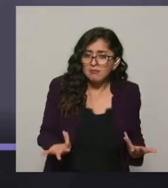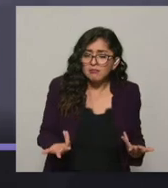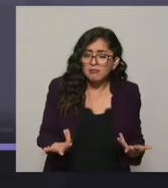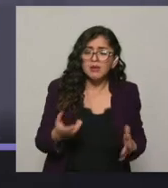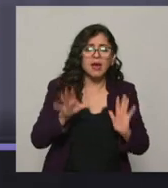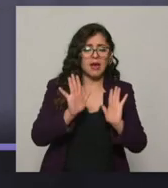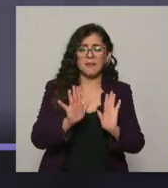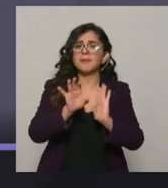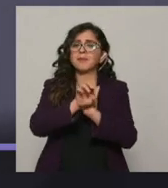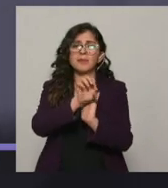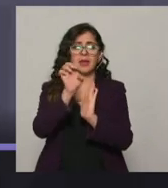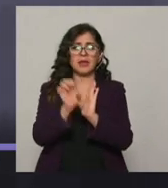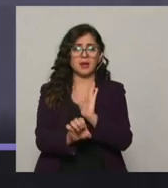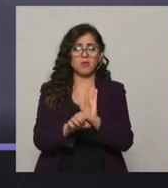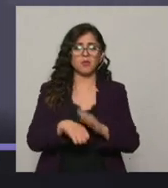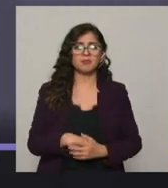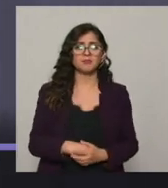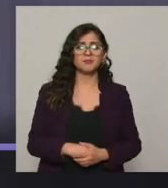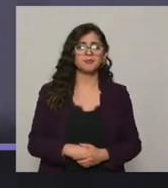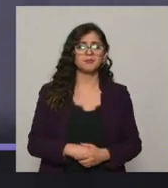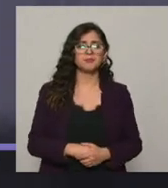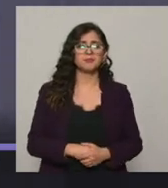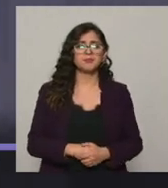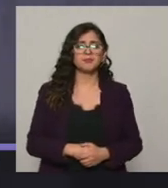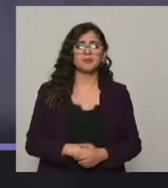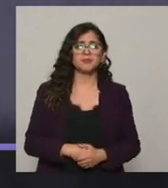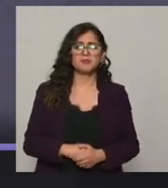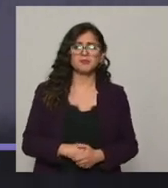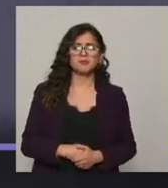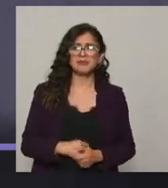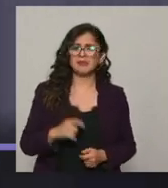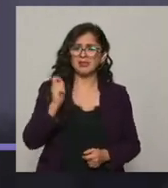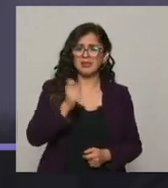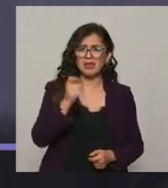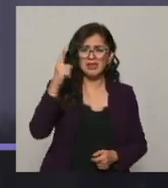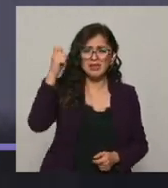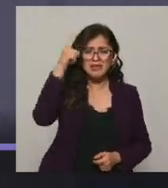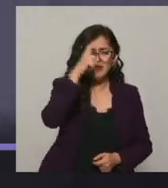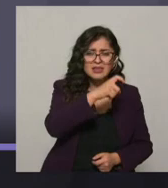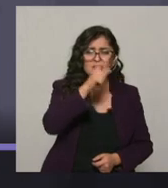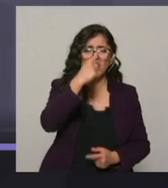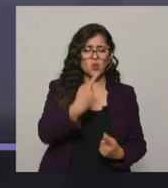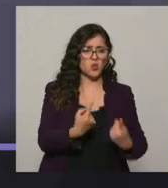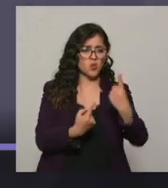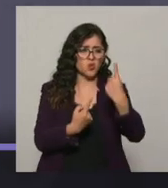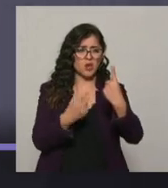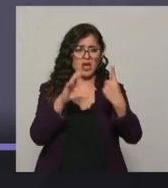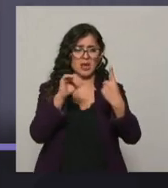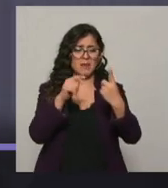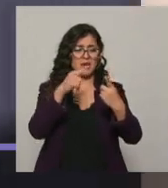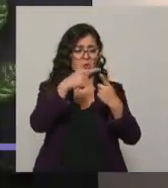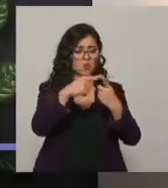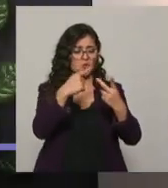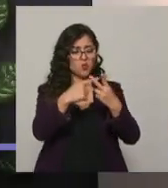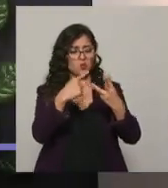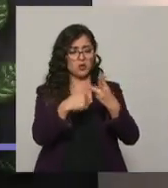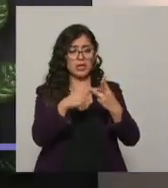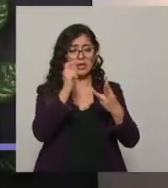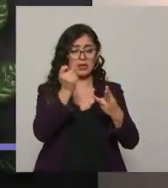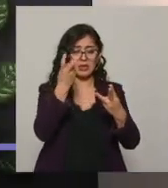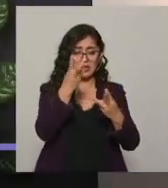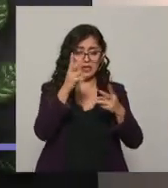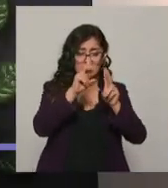por ejemplo, es muy complicado que en una misma campaña hables de 3 tipos de violencia tan distintos, ¿no? Como la violencia